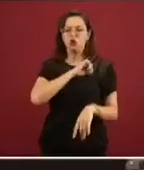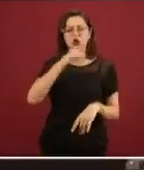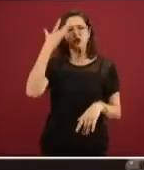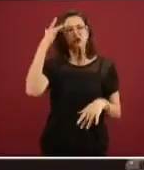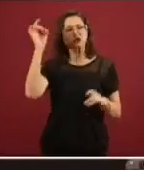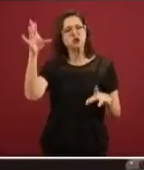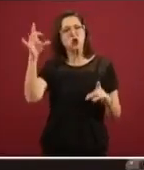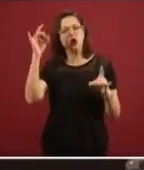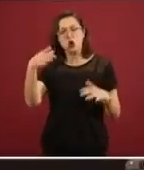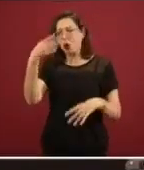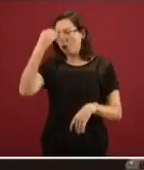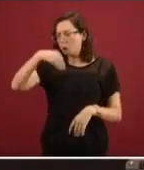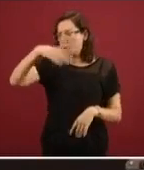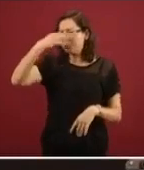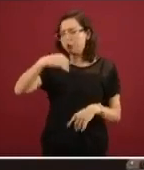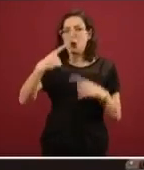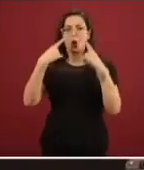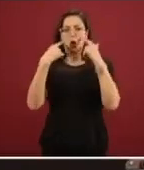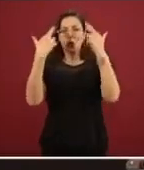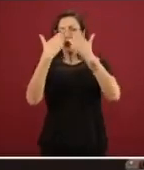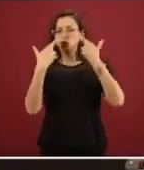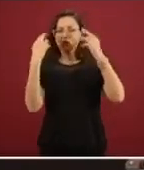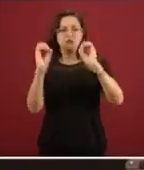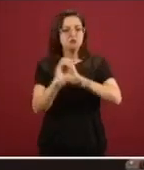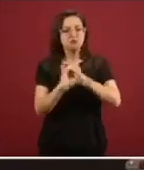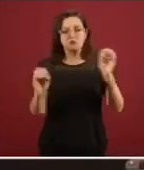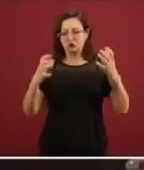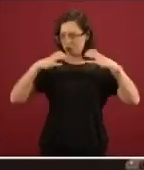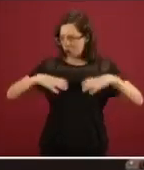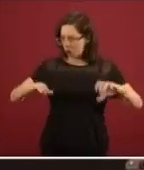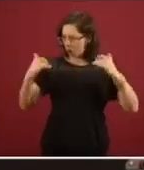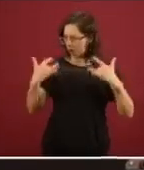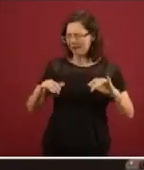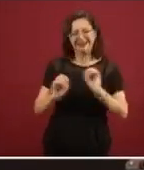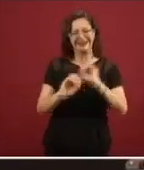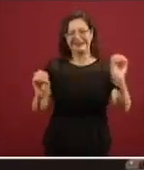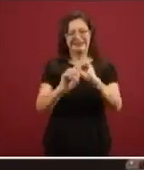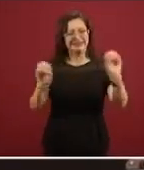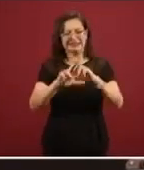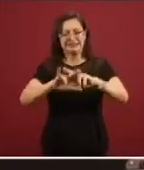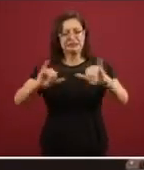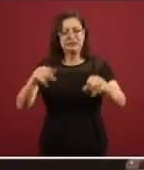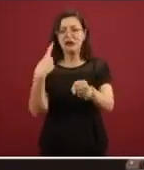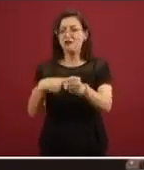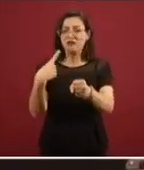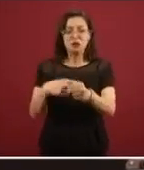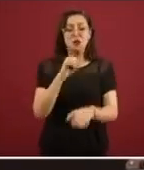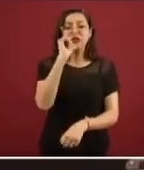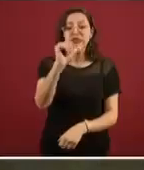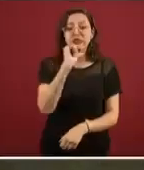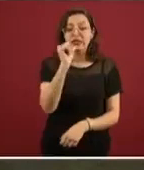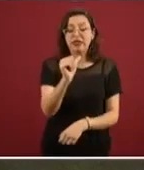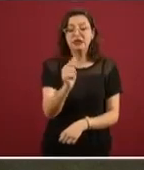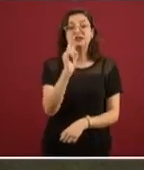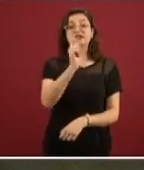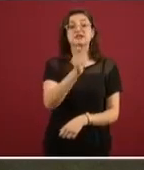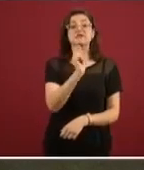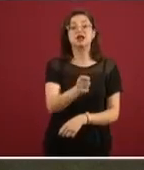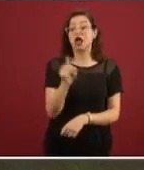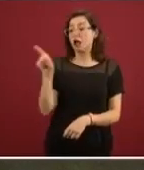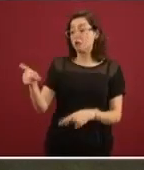cabeza, ni escurrimiento nasal, ni enrojecimiento de los ojos, ni dolor muscular, ni nada. Y sería una persona que tiene